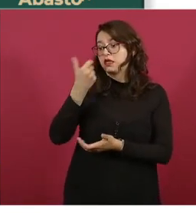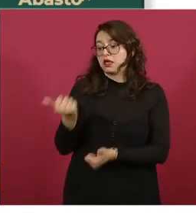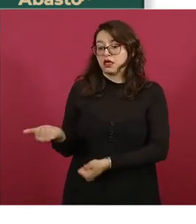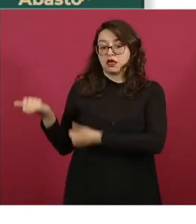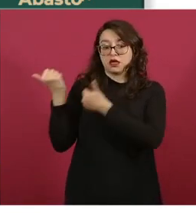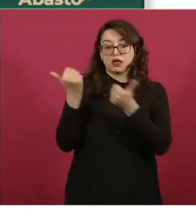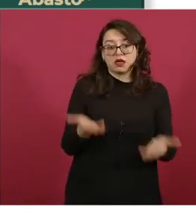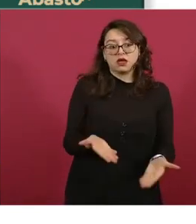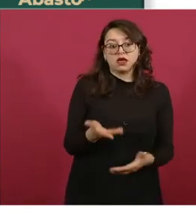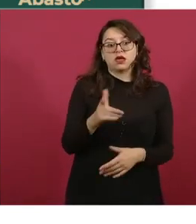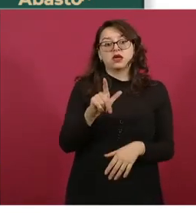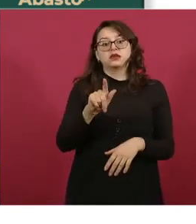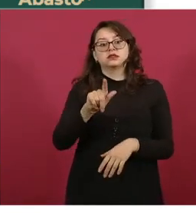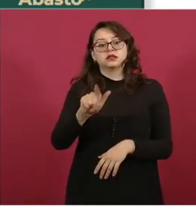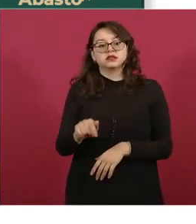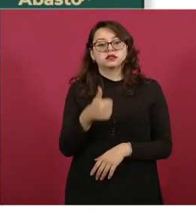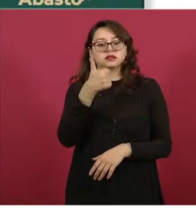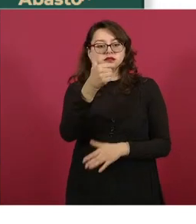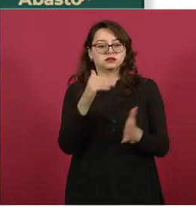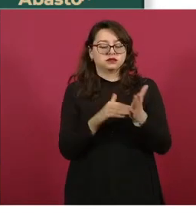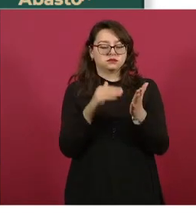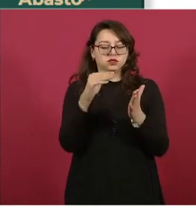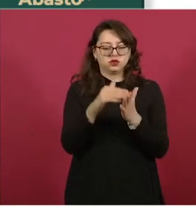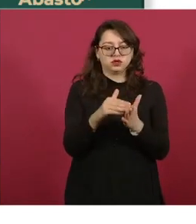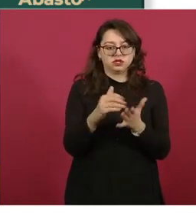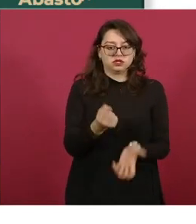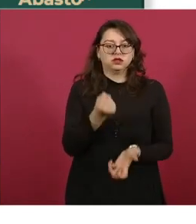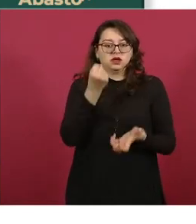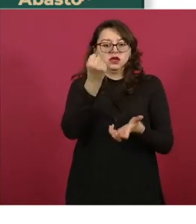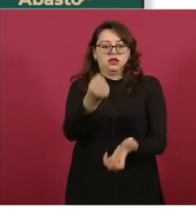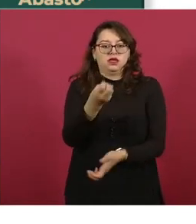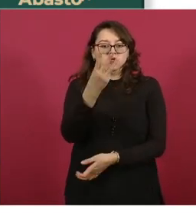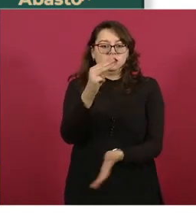para Michoacán, un total de 76 millones de piezas, una inversión de